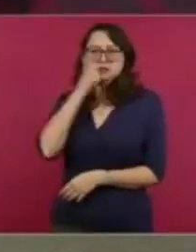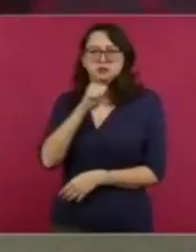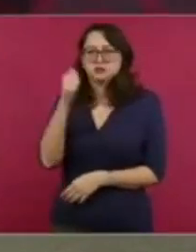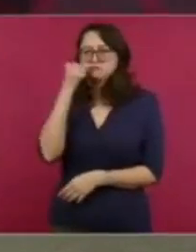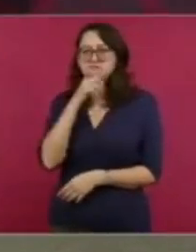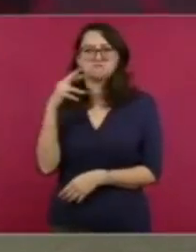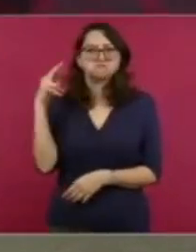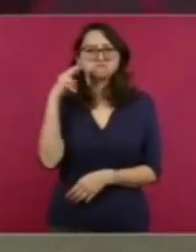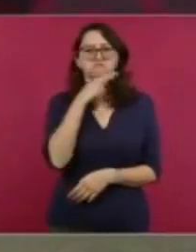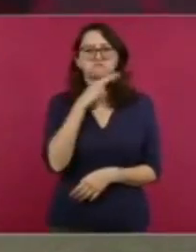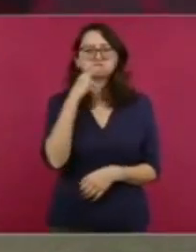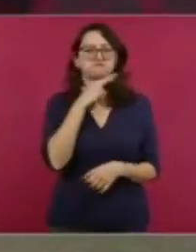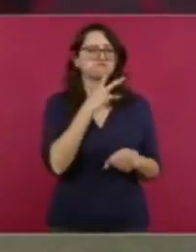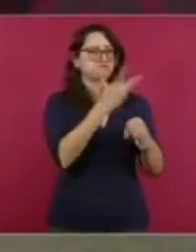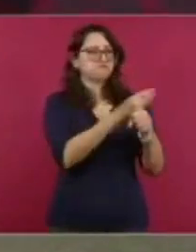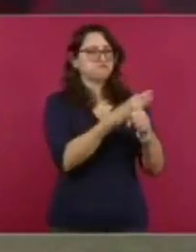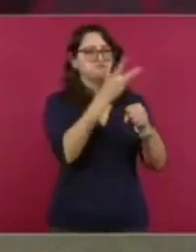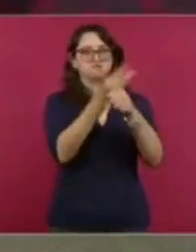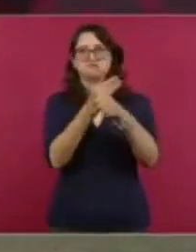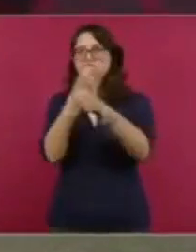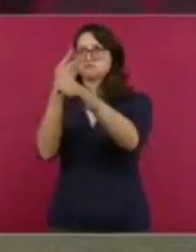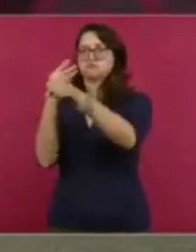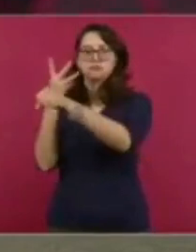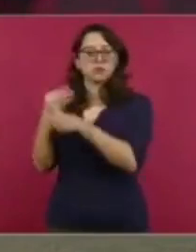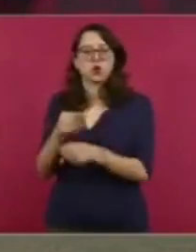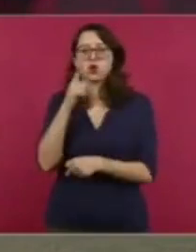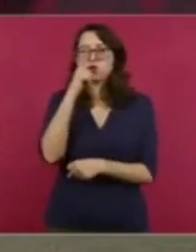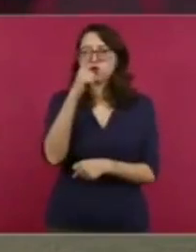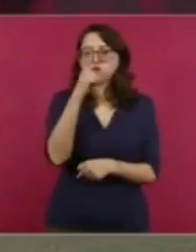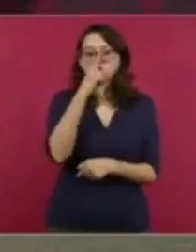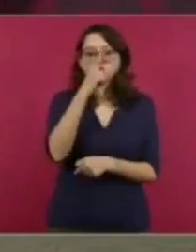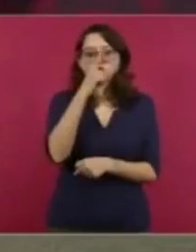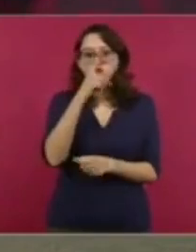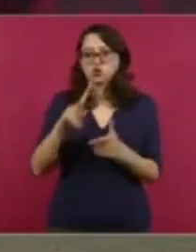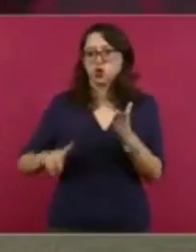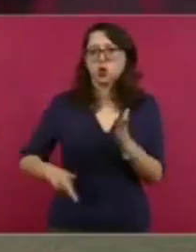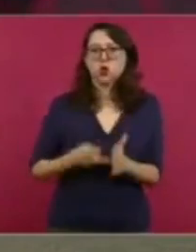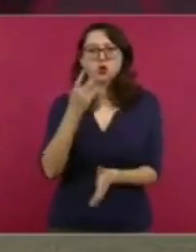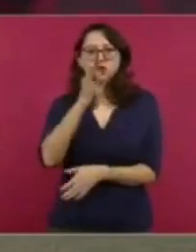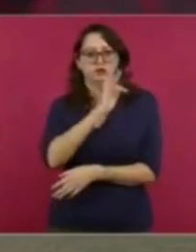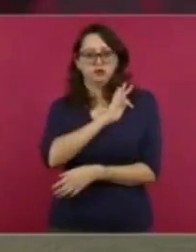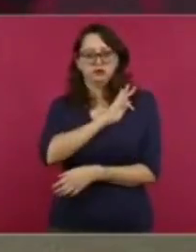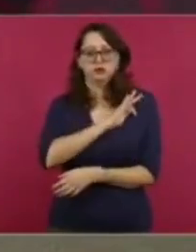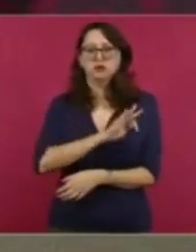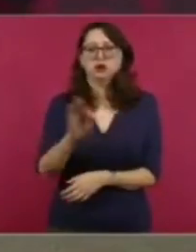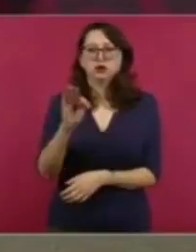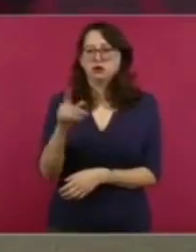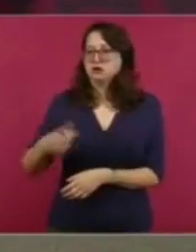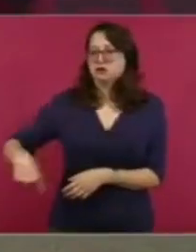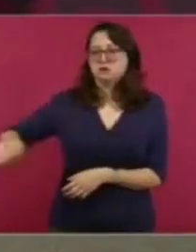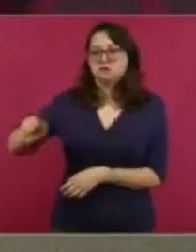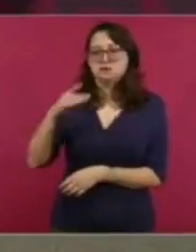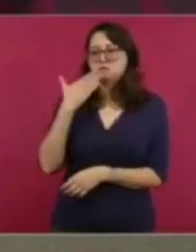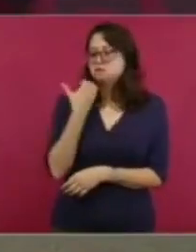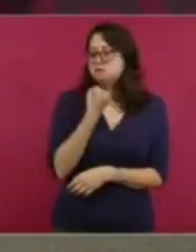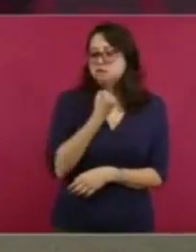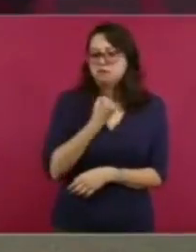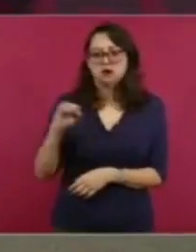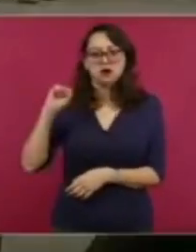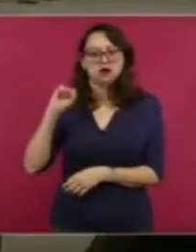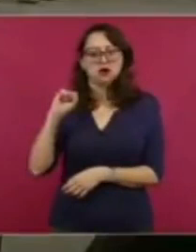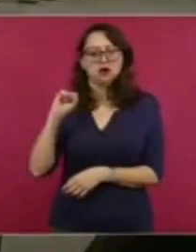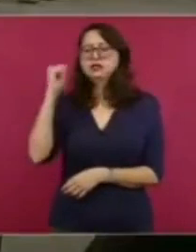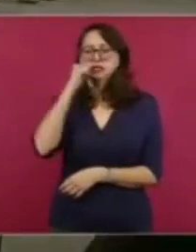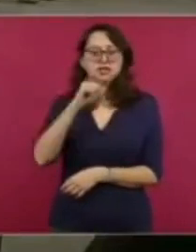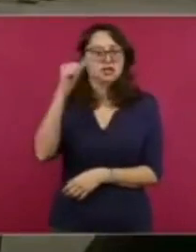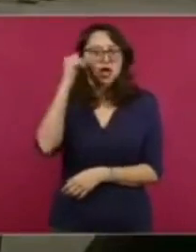en muy poco tiempo restablecen el servicio de energía eléctrica. Son de los mejores del